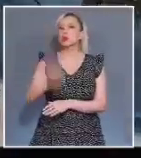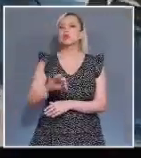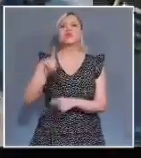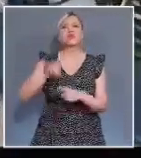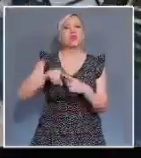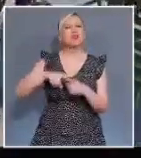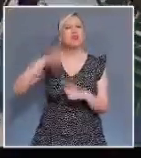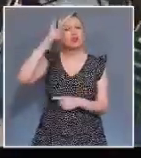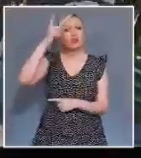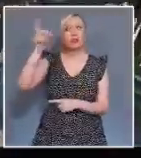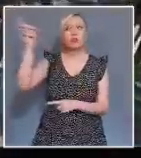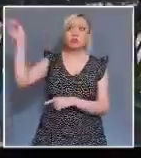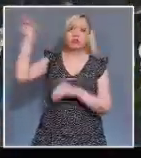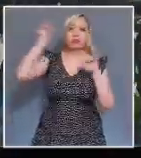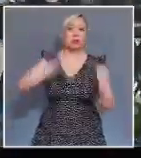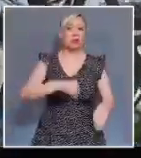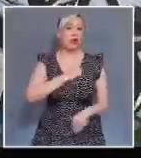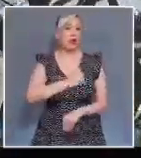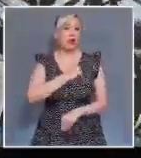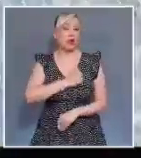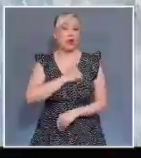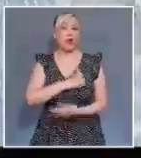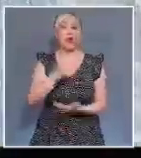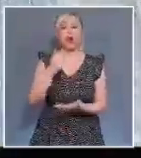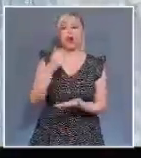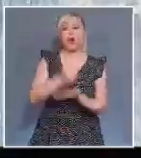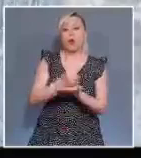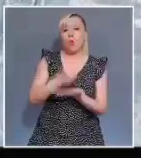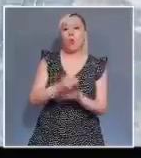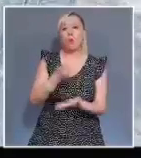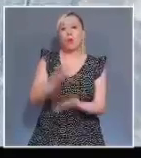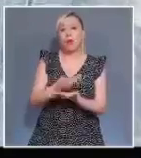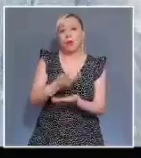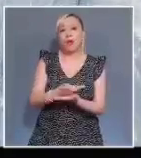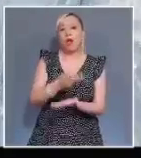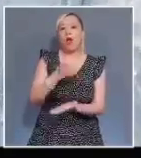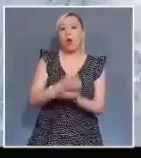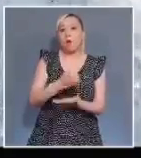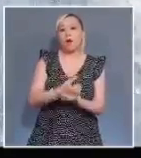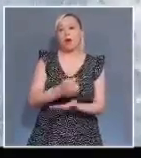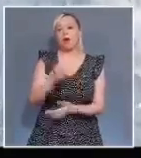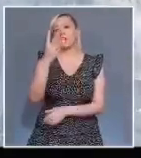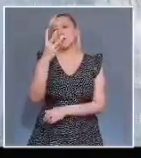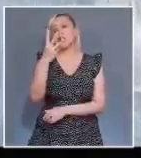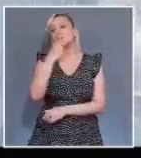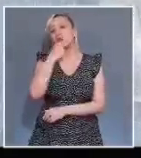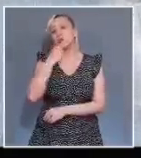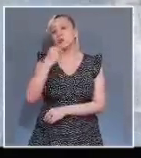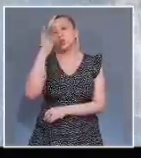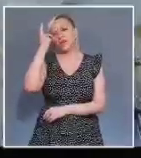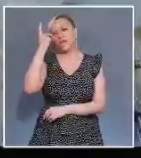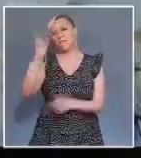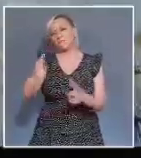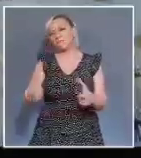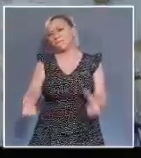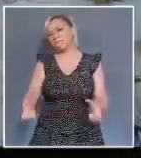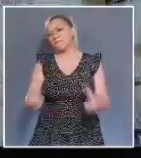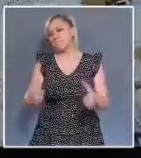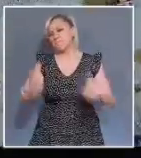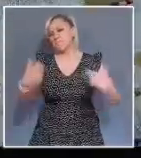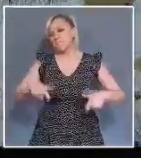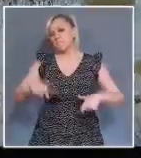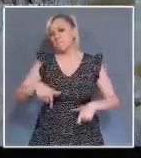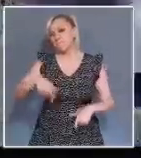cobre, están controladas por 4 empresas propiedad de los 3 hombres más ricos del país. Poder Informativo, Lorena Sánchez